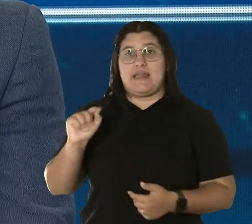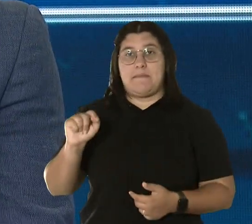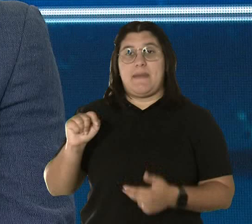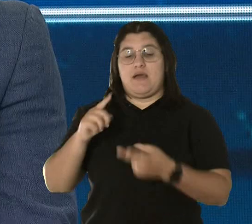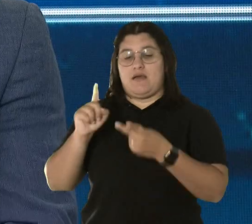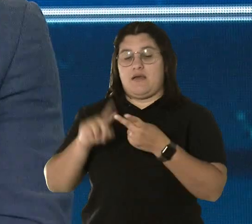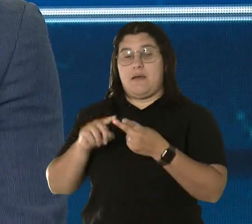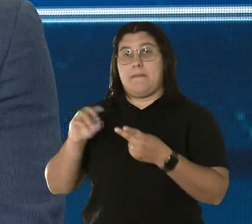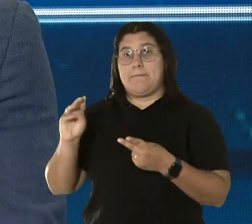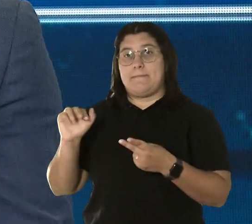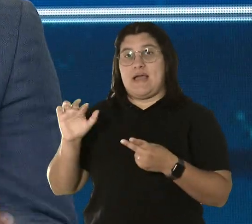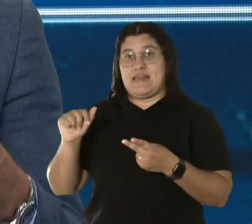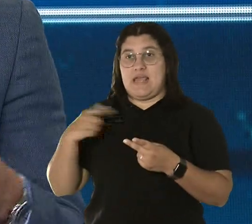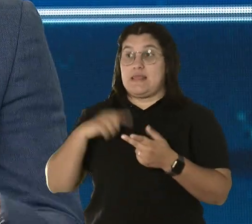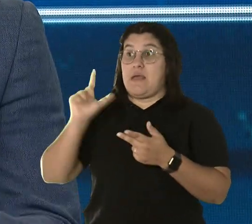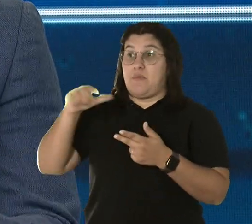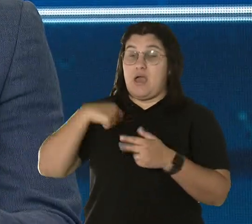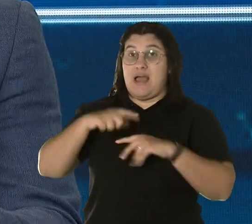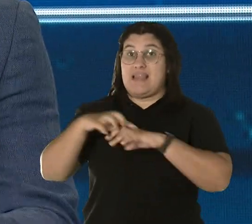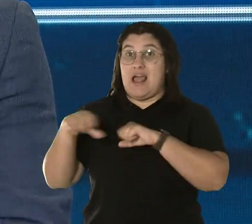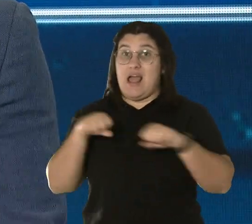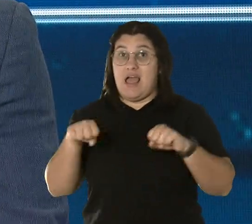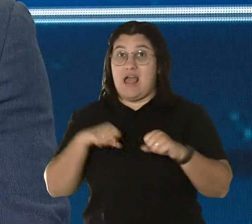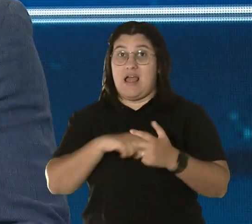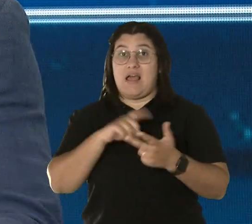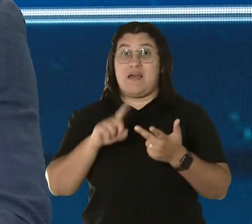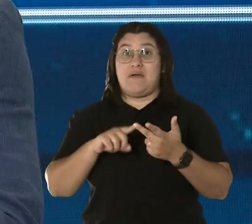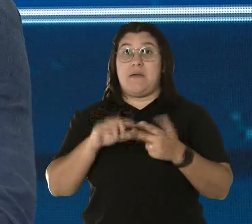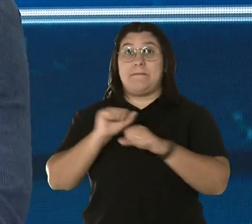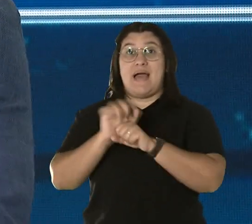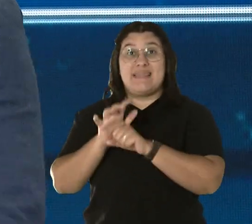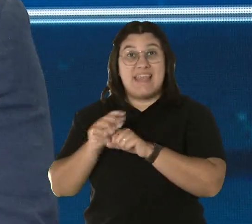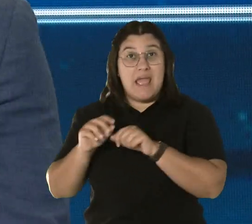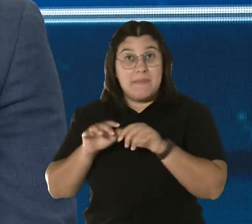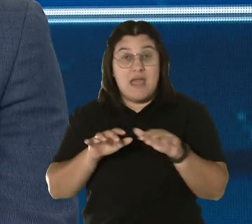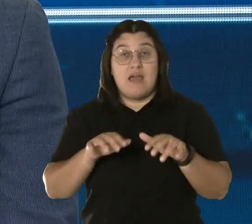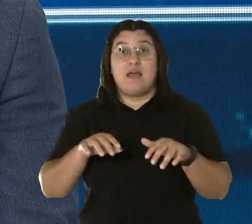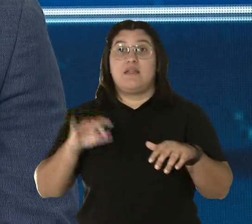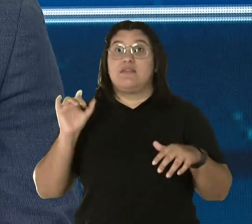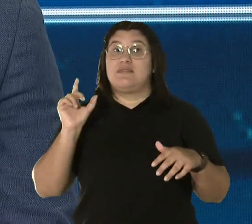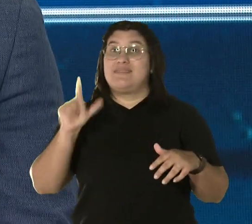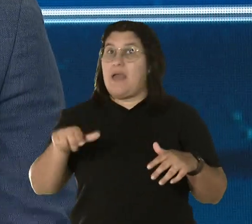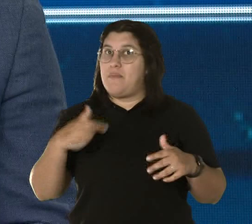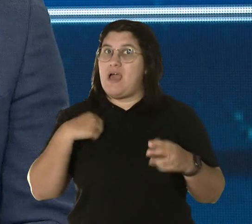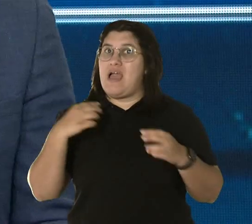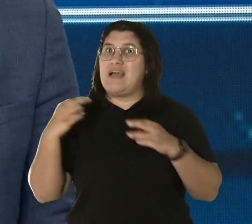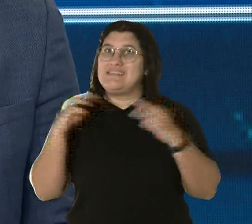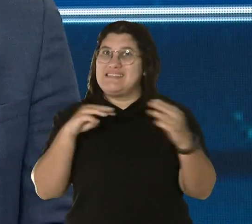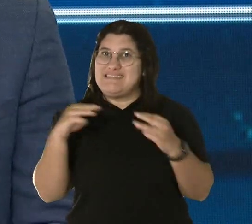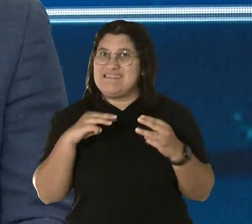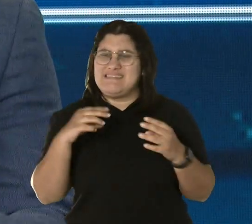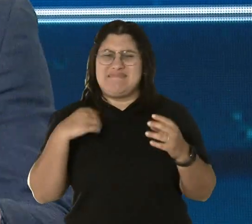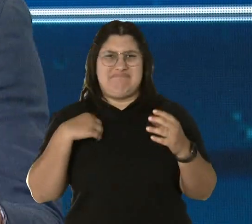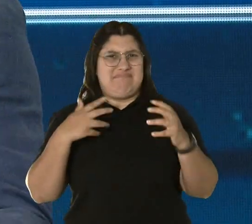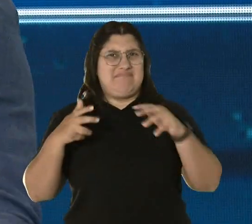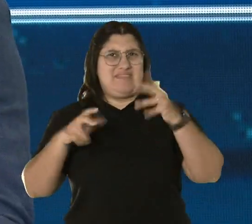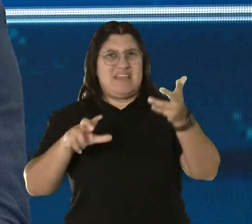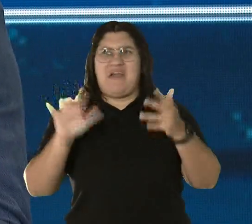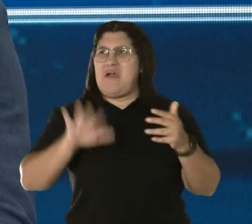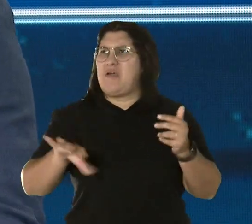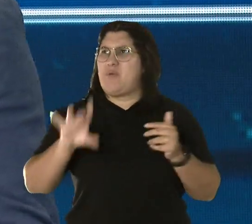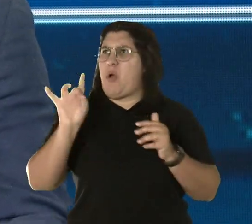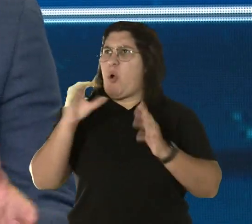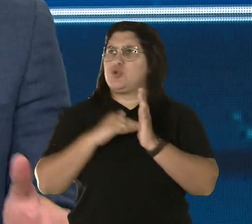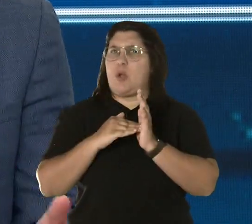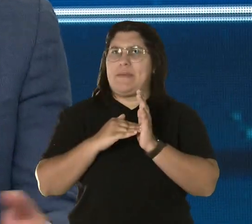Después vinieron los terremotos, después terremoto, pandemia, y después de pandemia, guerra. Y se crearon, creo que fueron 8,000 empleos